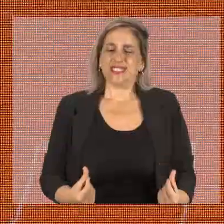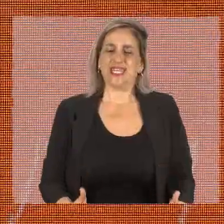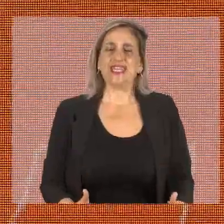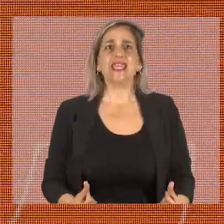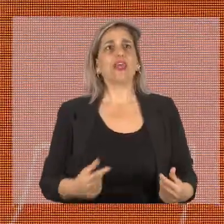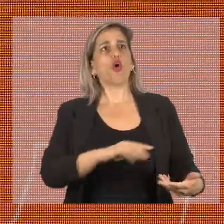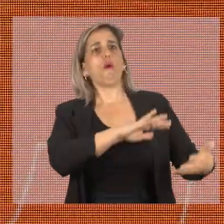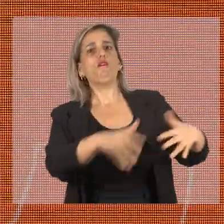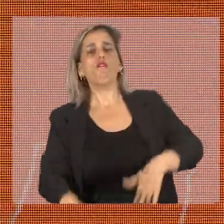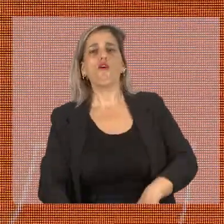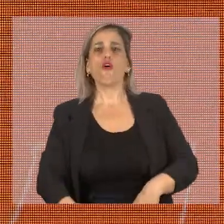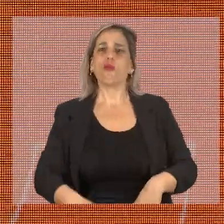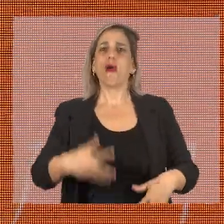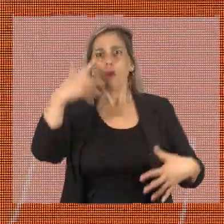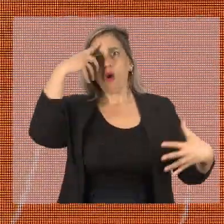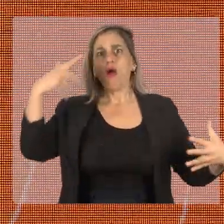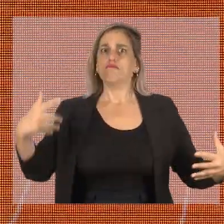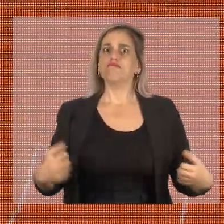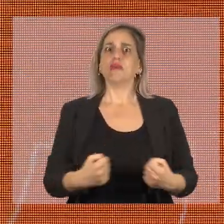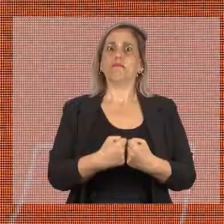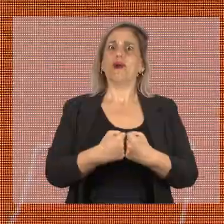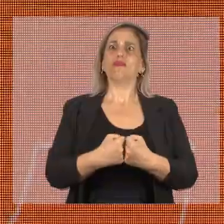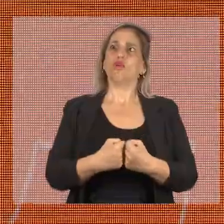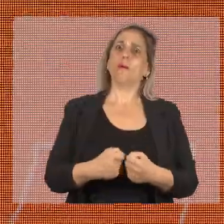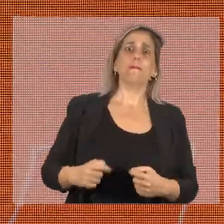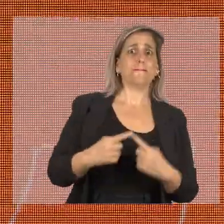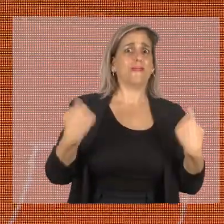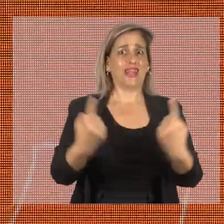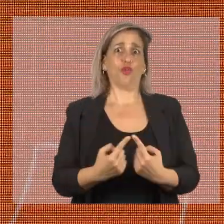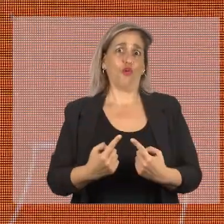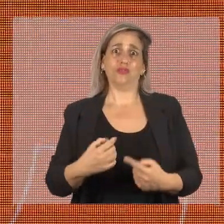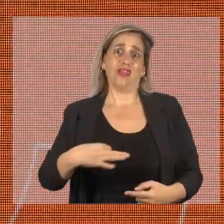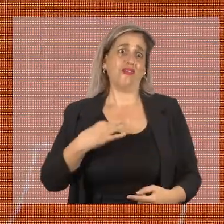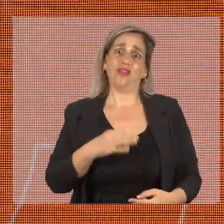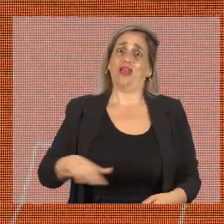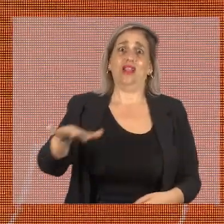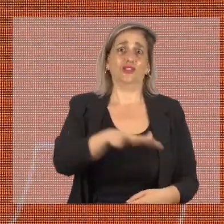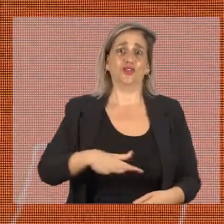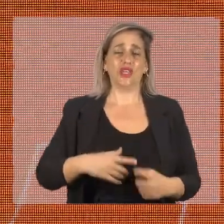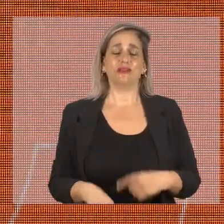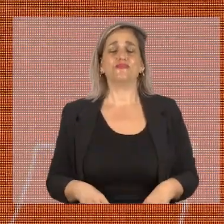sentir como de alguna manera que impactan la realidad. Y